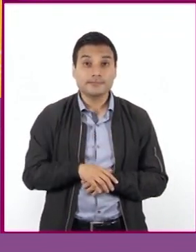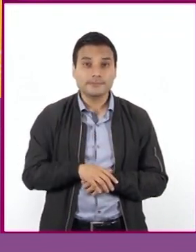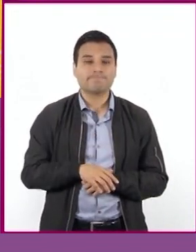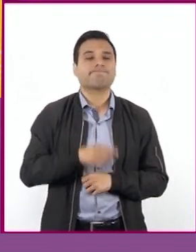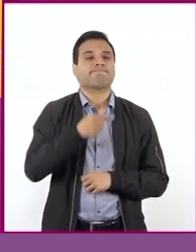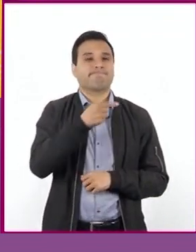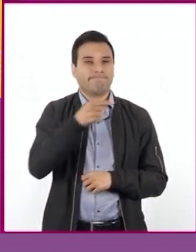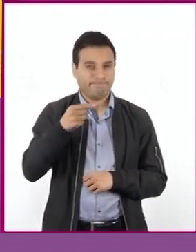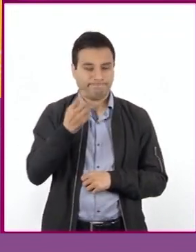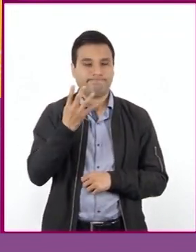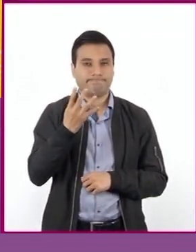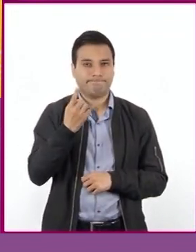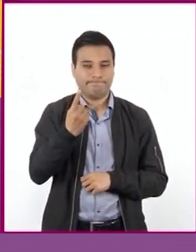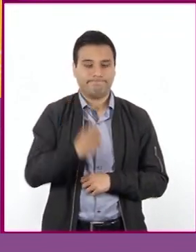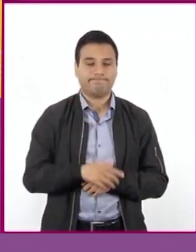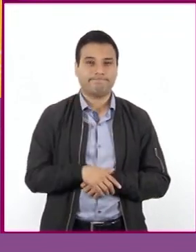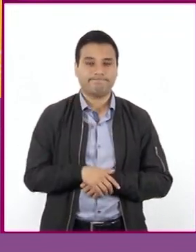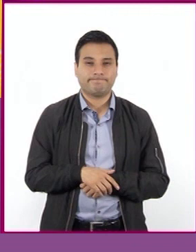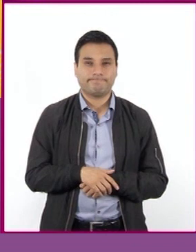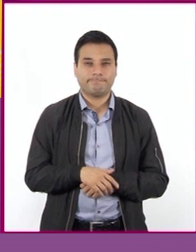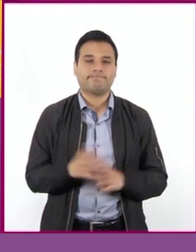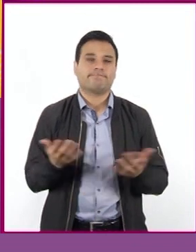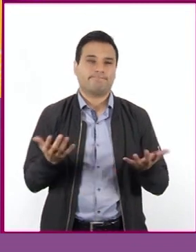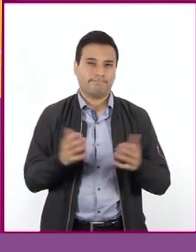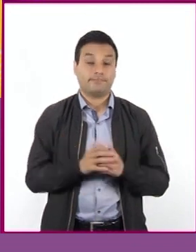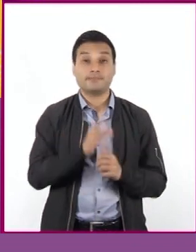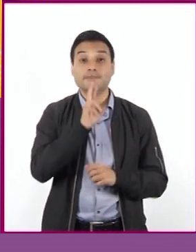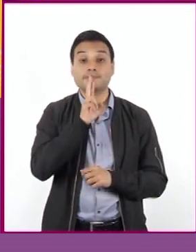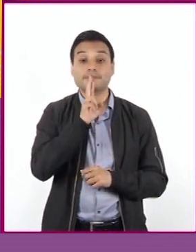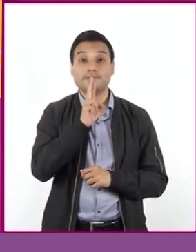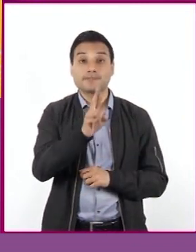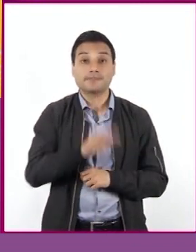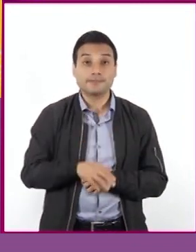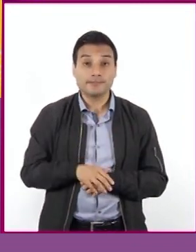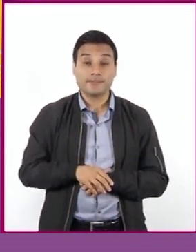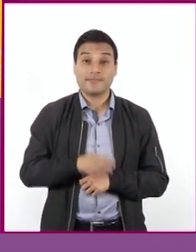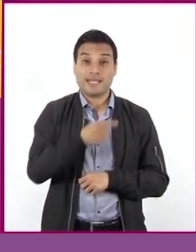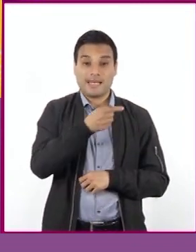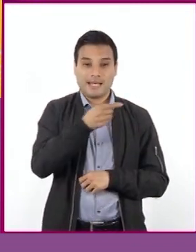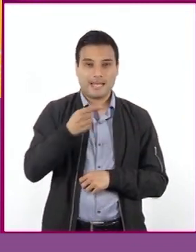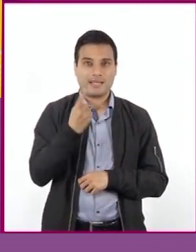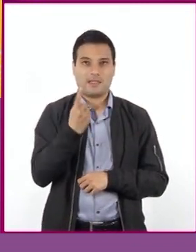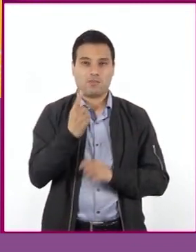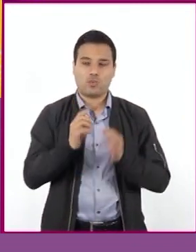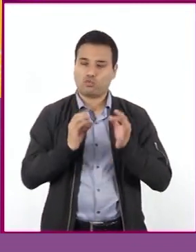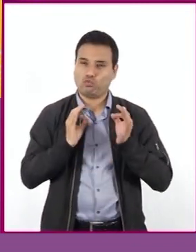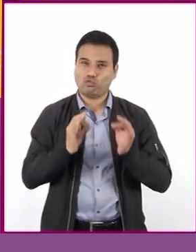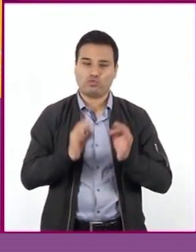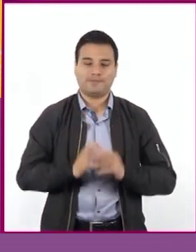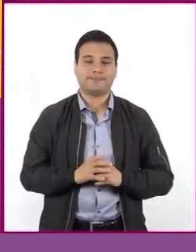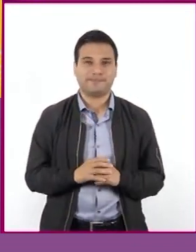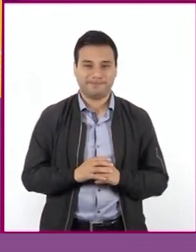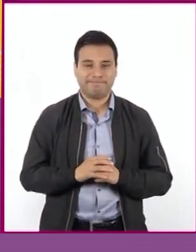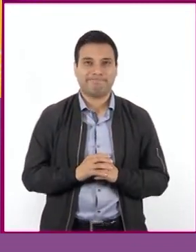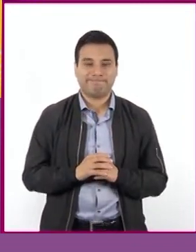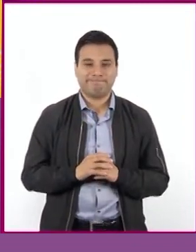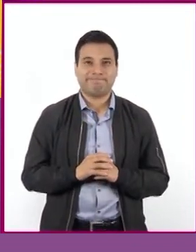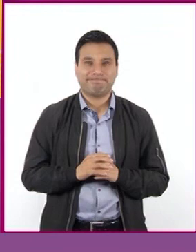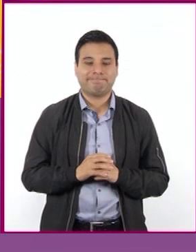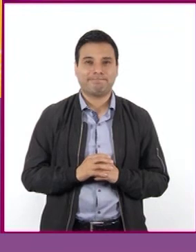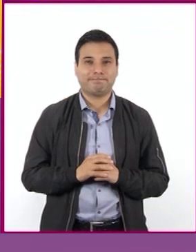negativo 1. Por lo tanto, negativo 1 igual a negativo 1.